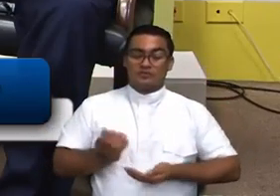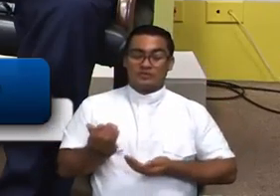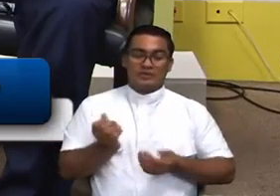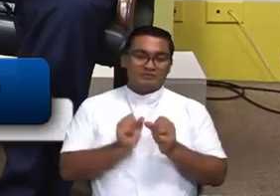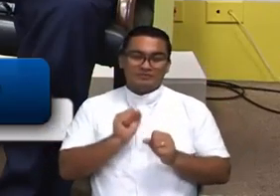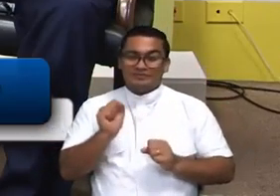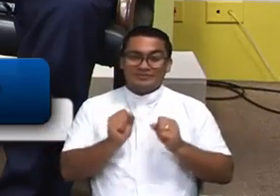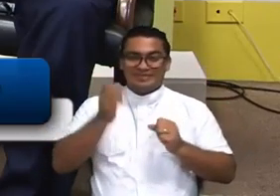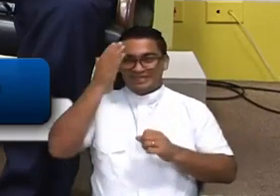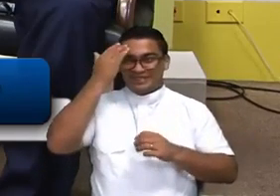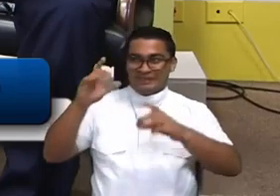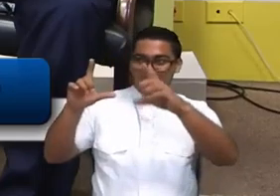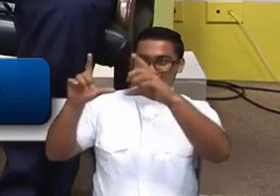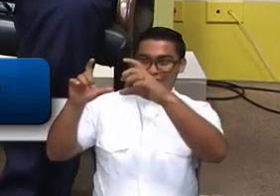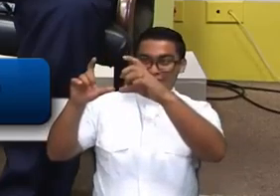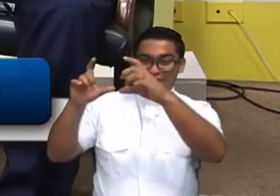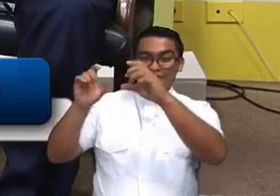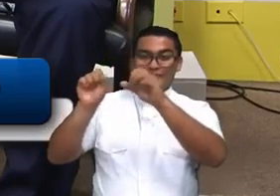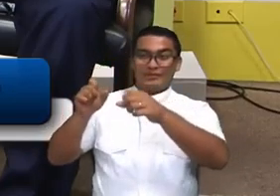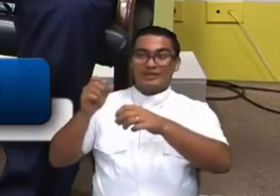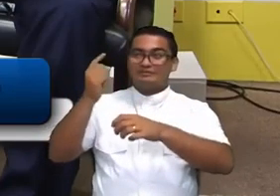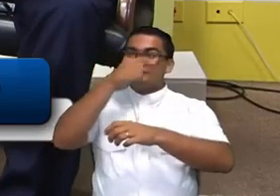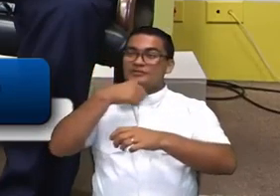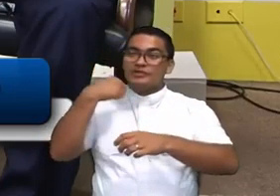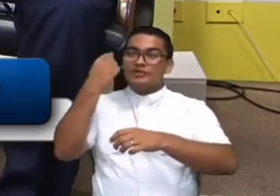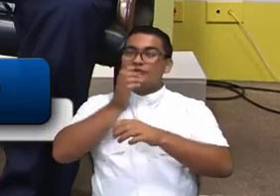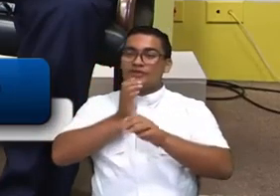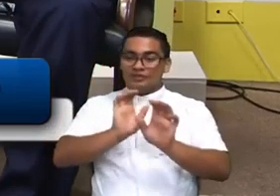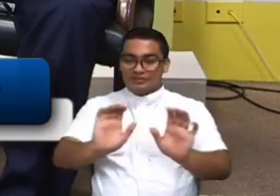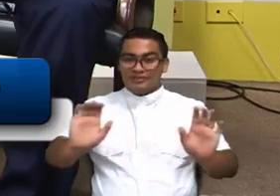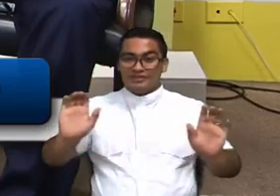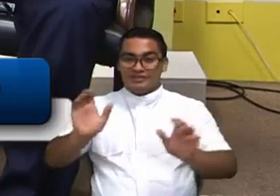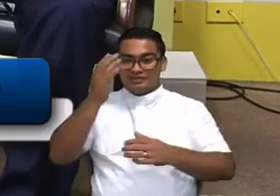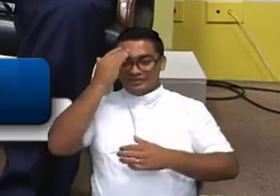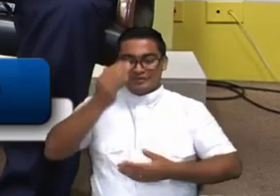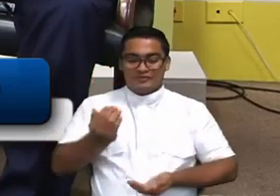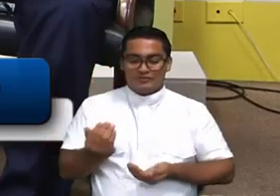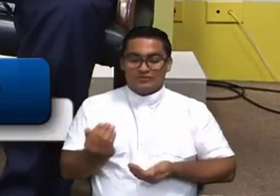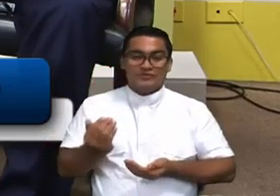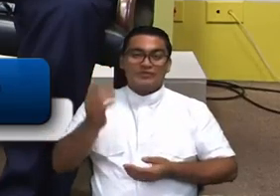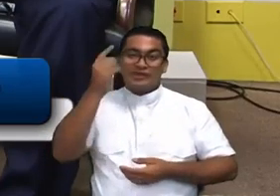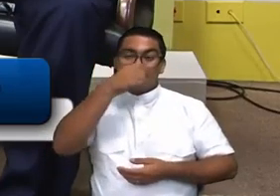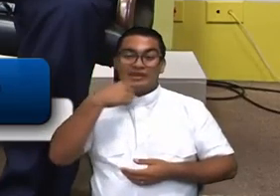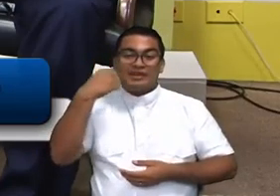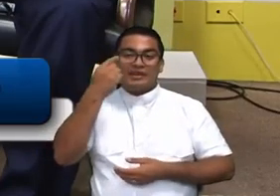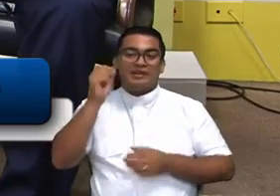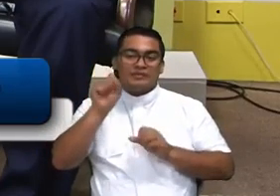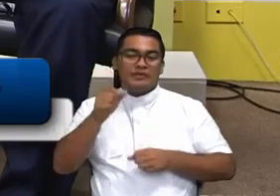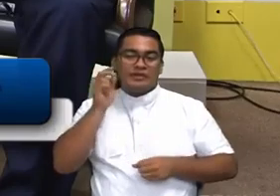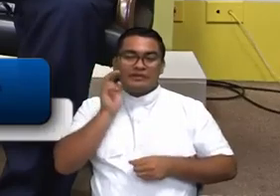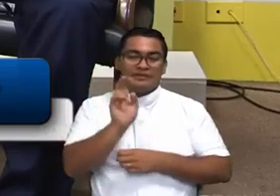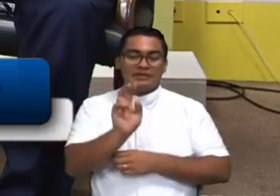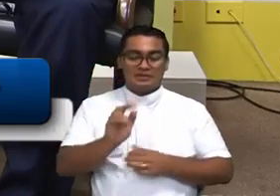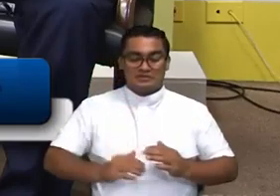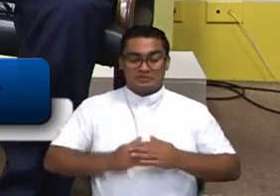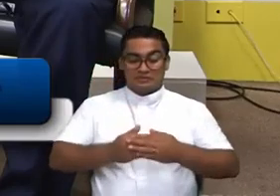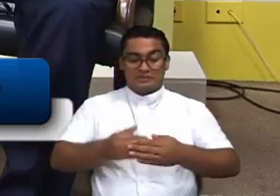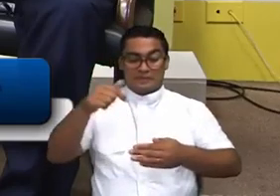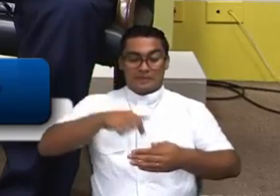3D, se puede ver el rostro de los niños, de los fetos que están aún en el vientre de la